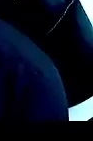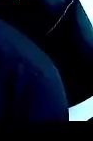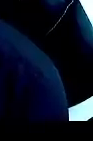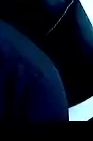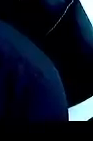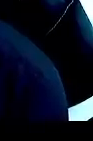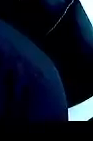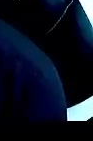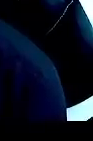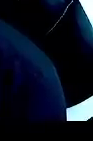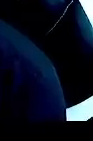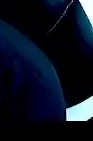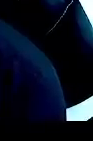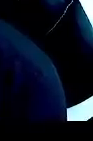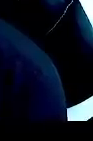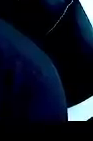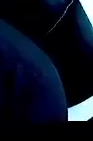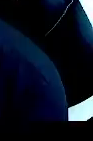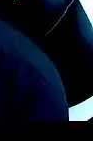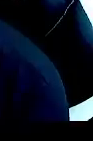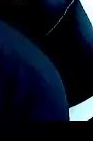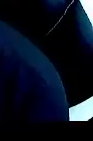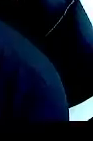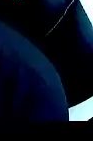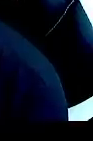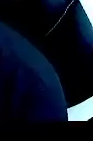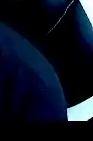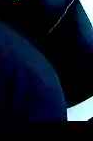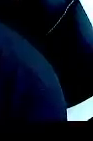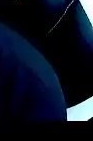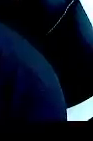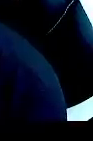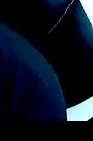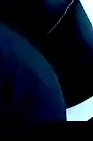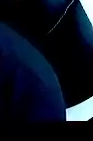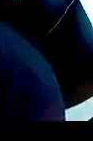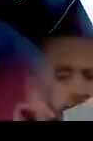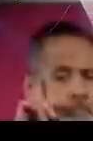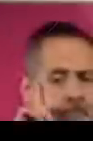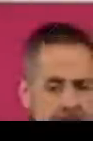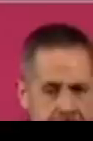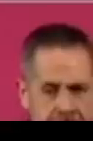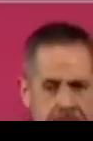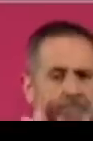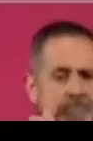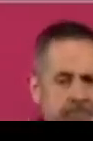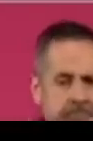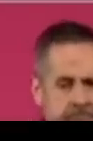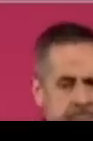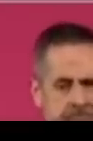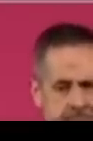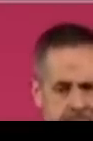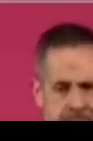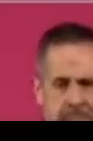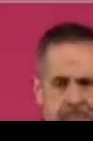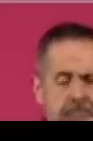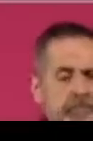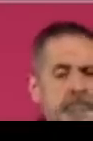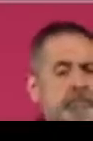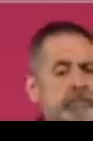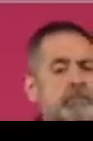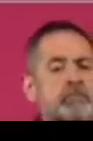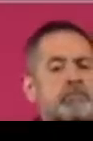y esto fue lo que dijo escuchan ustedes mañana vamos a informar sobre